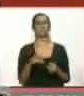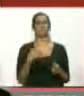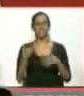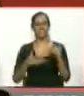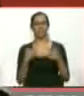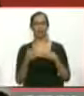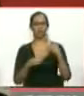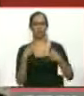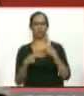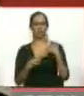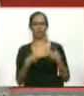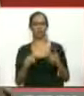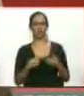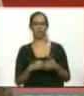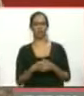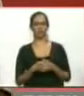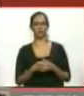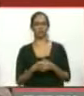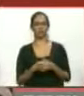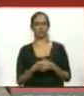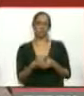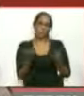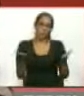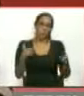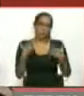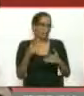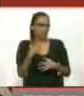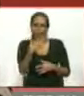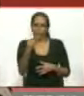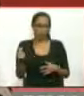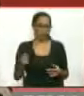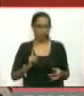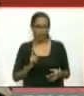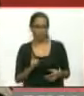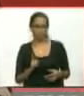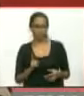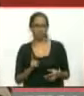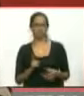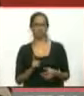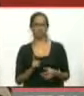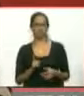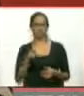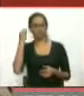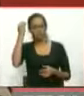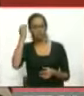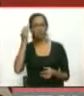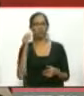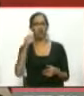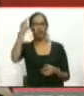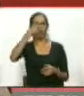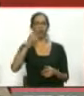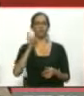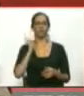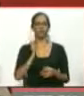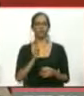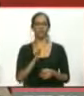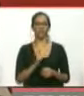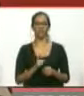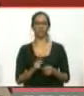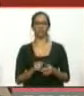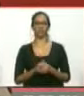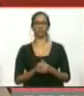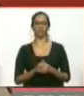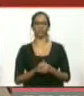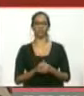revolucionario revolucionario que por la acción no lo es yo creo que el pueblo debe tomar cartas